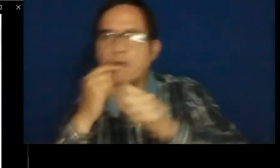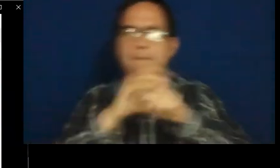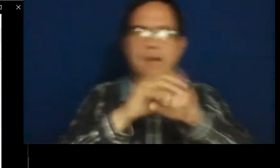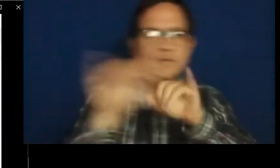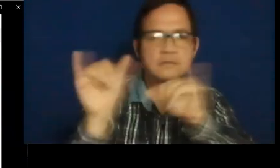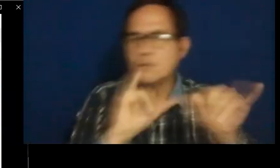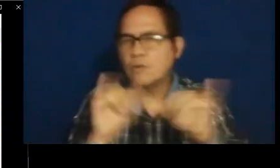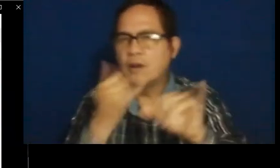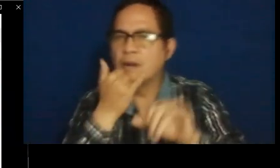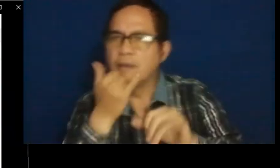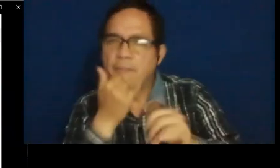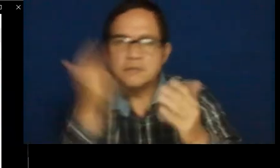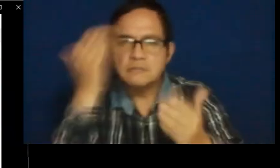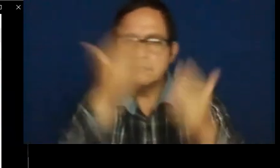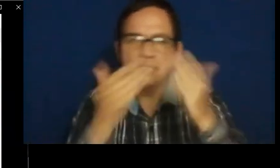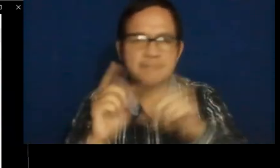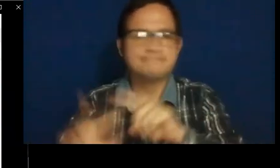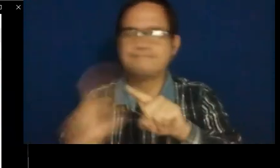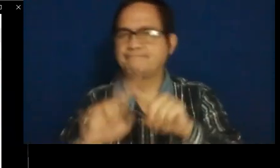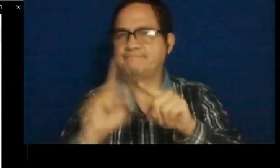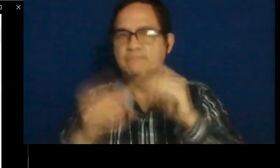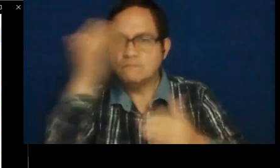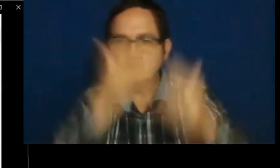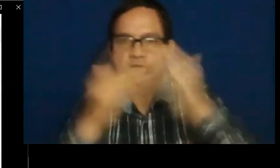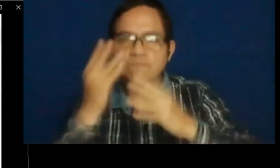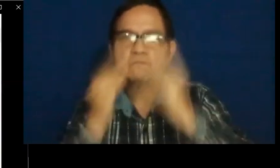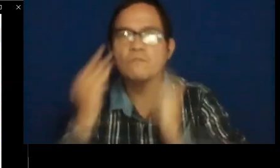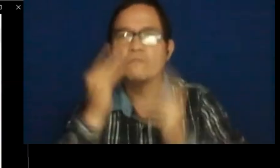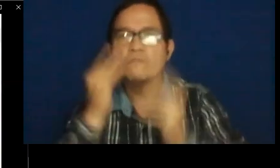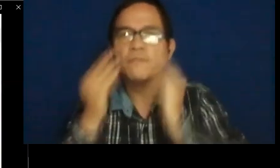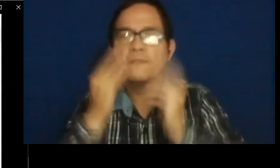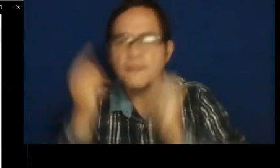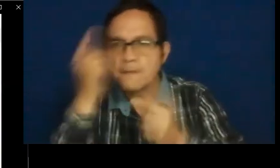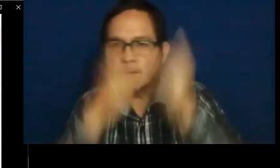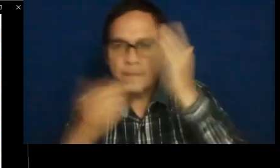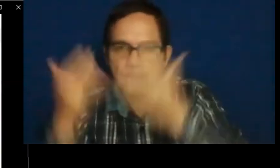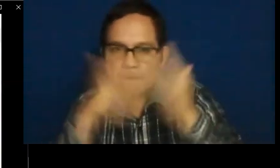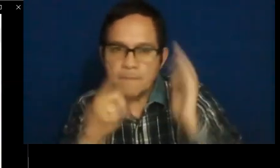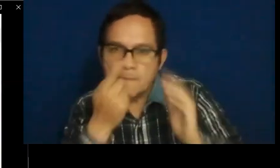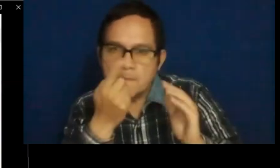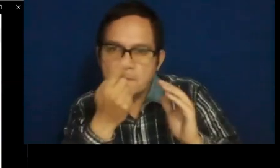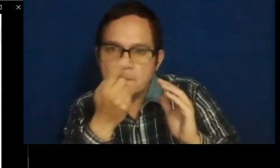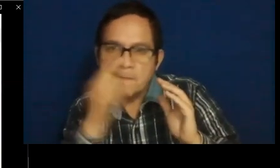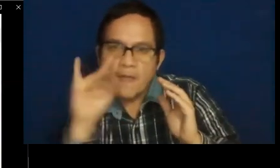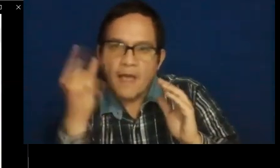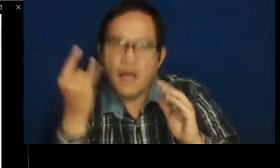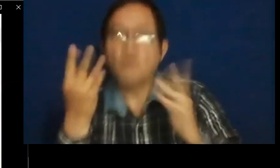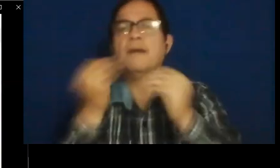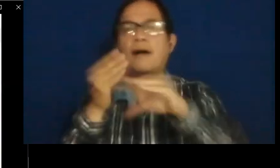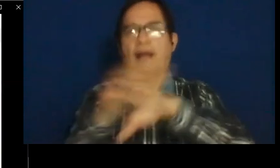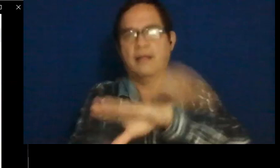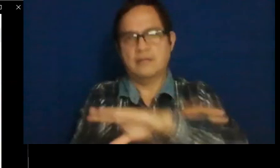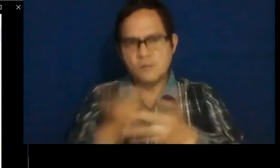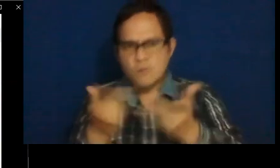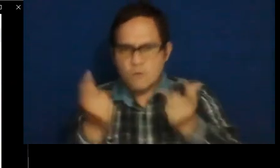iguales o los valores de las masas distintos. Bueno, N situaciones podemos trabajarlas de manera anticipada para tomarle el